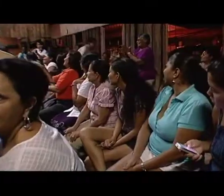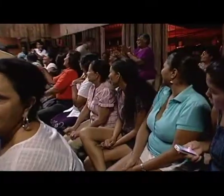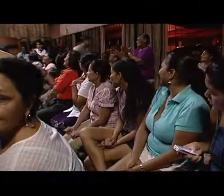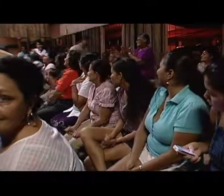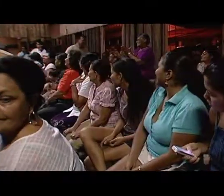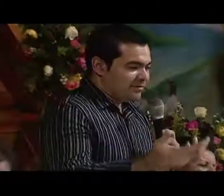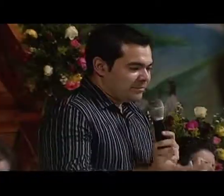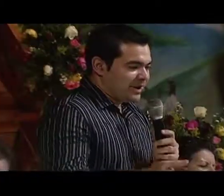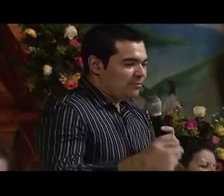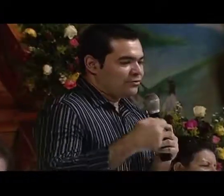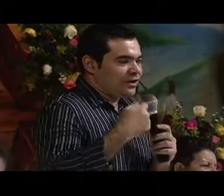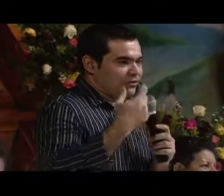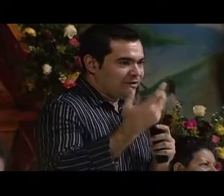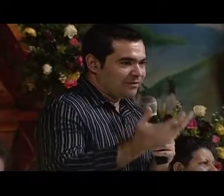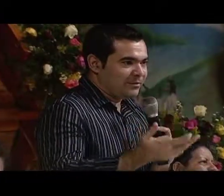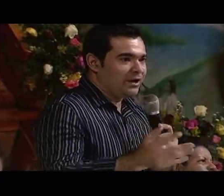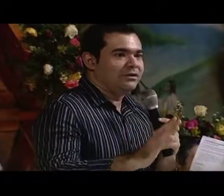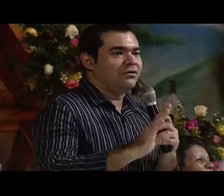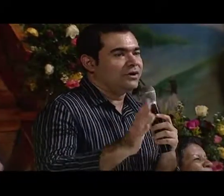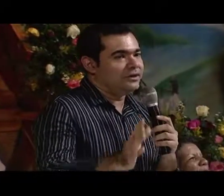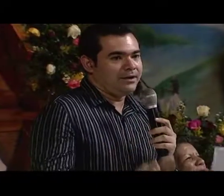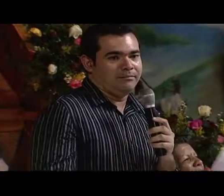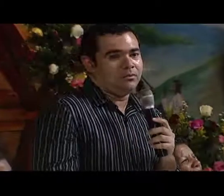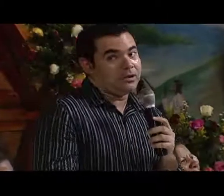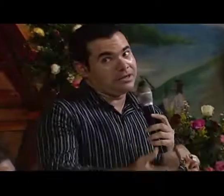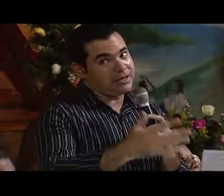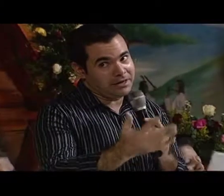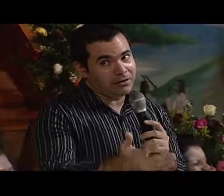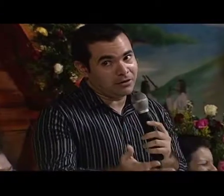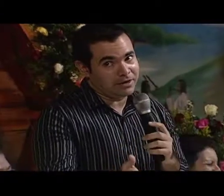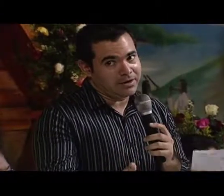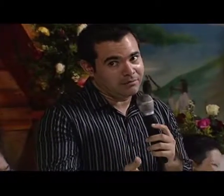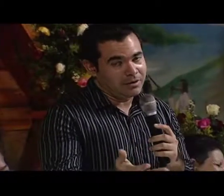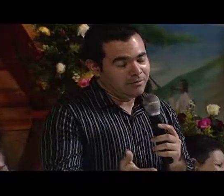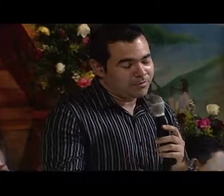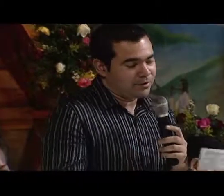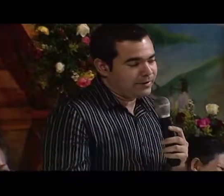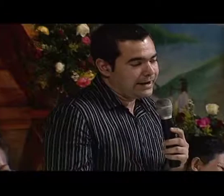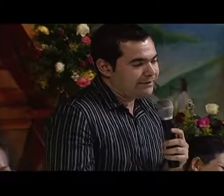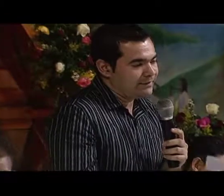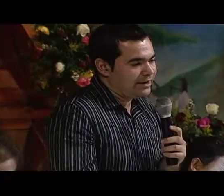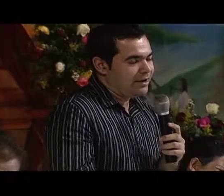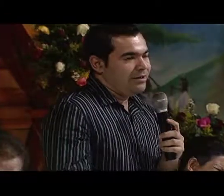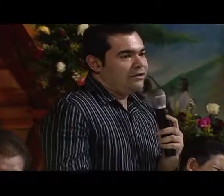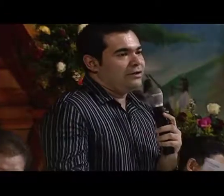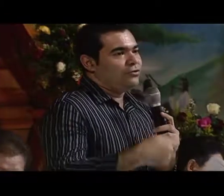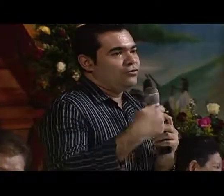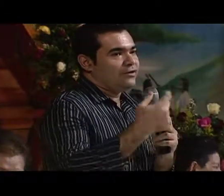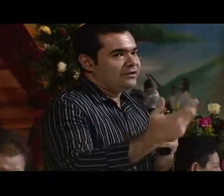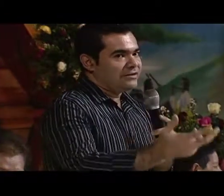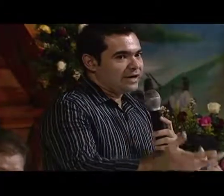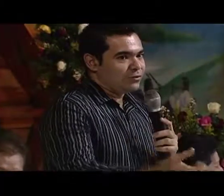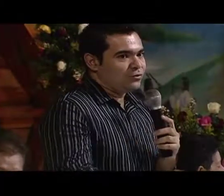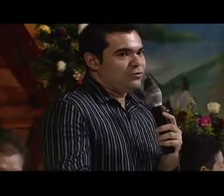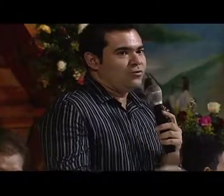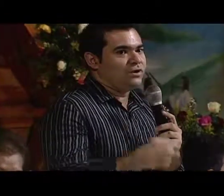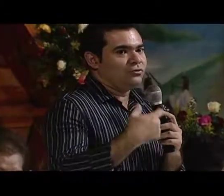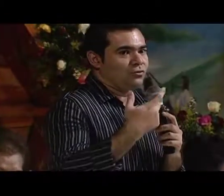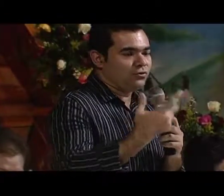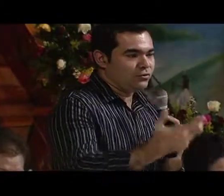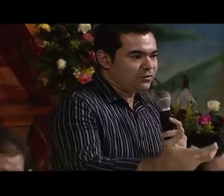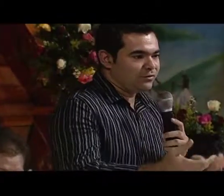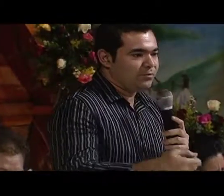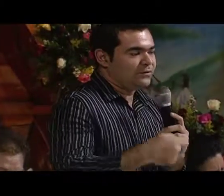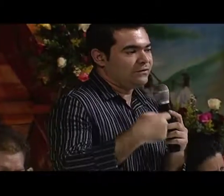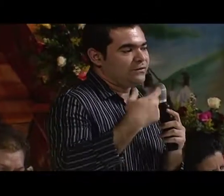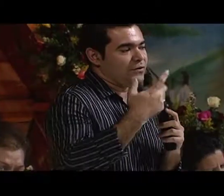días, aceptá muchacho, aceptá, y no quería, porque ya días lo querían nombrar, ¿verdad? Le digo, yo destaco tu